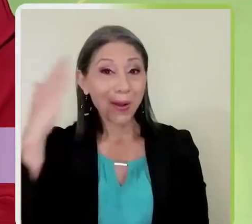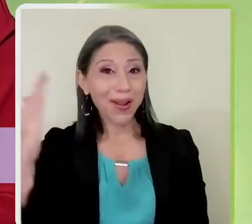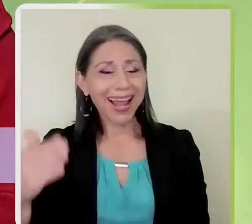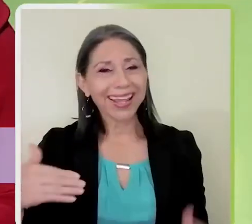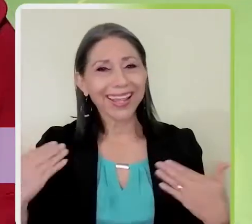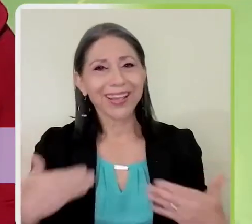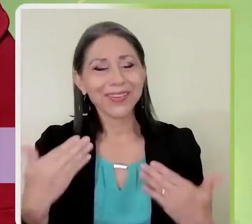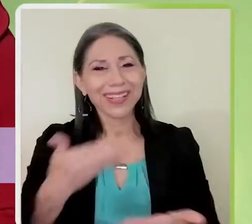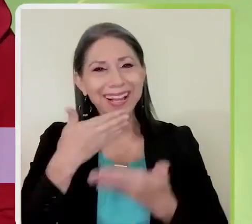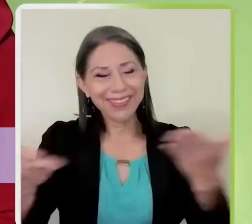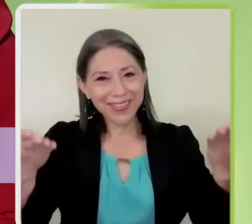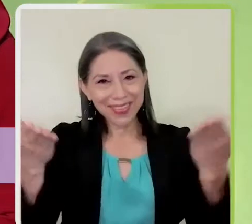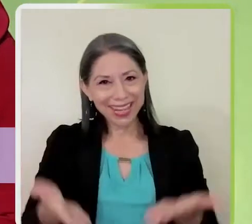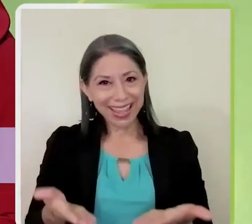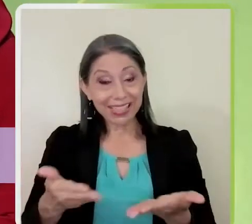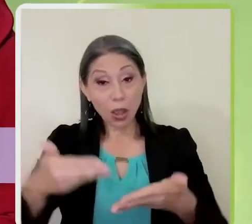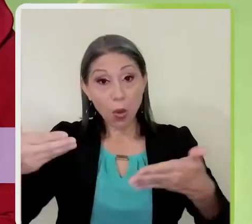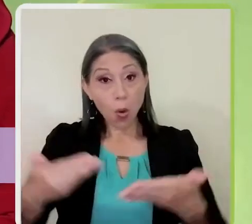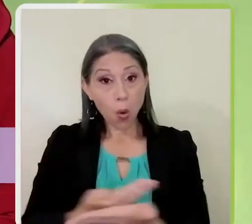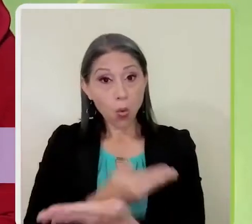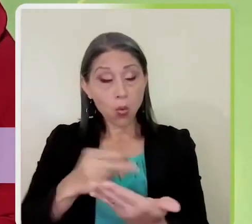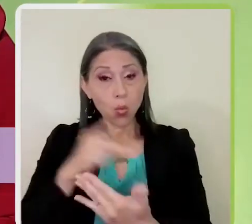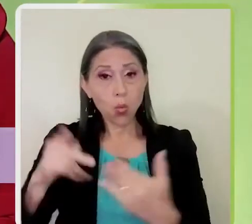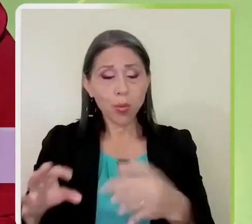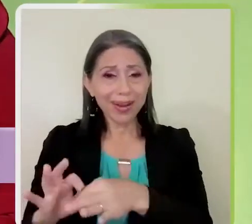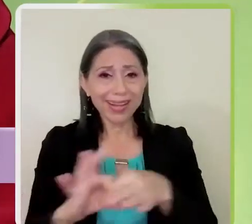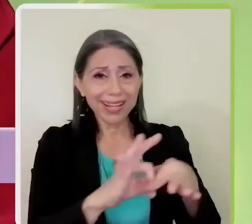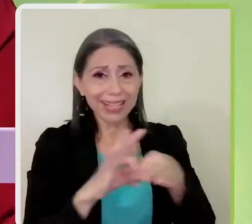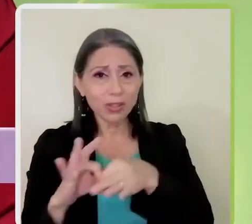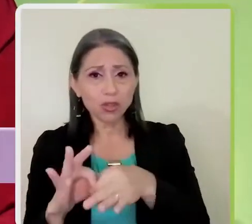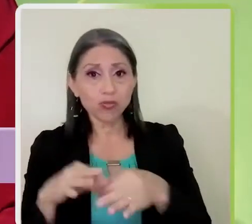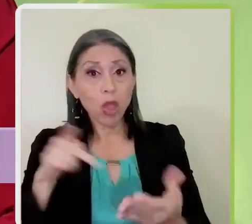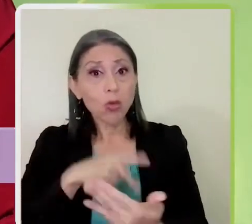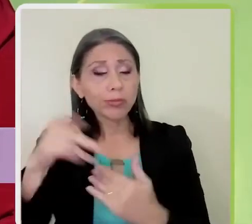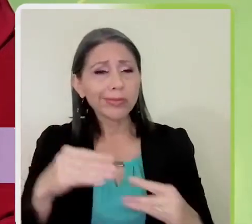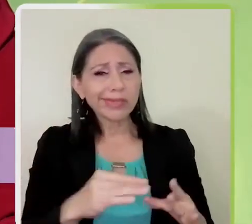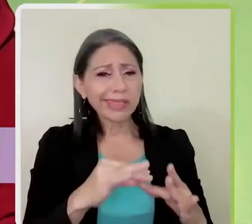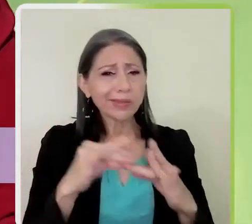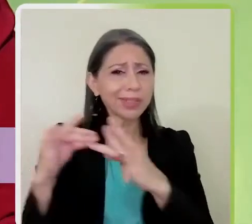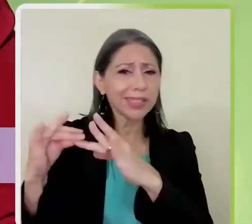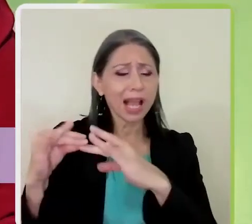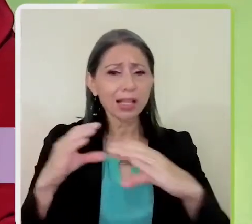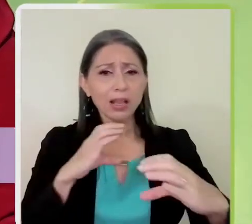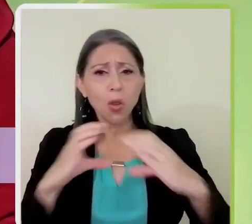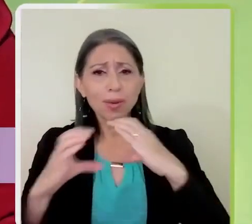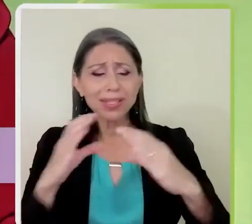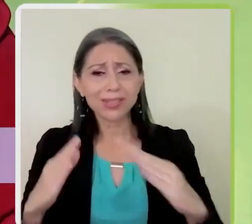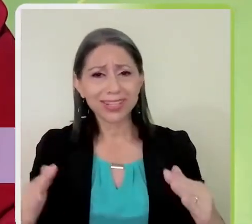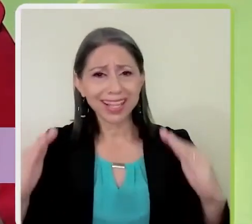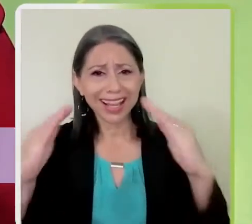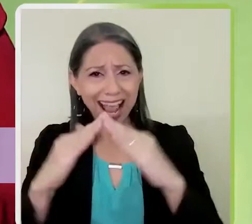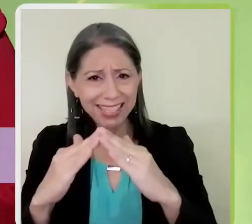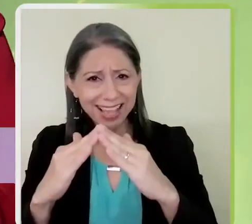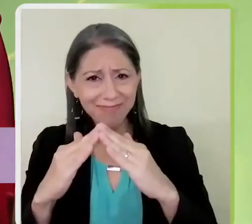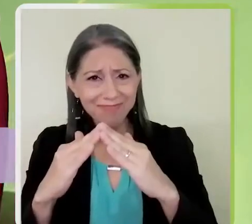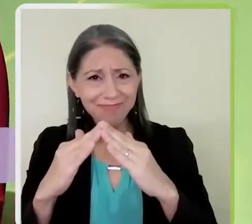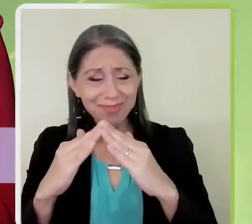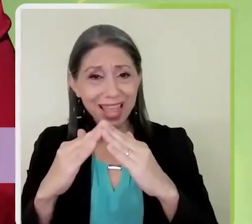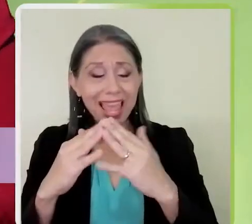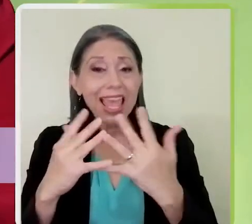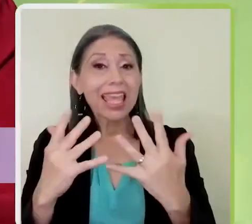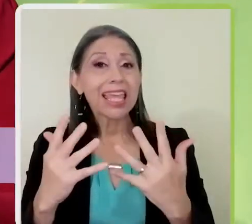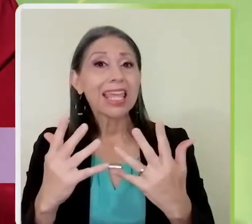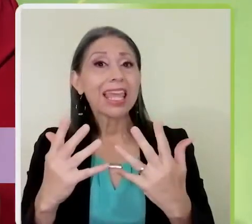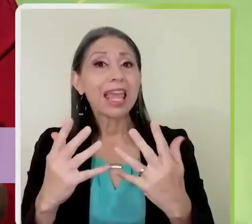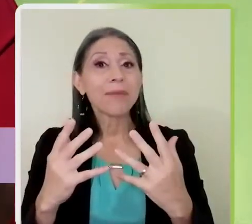Hola, qué gusto darles la bienvenida a una nueva edición de Nexos, una edición muy especial de conversaciones en casa que hemos fusionado